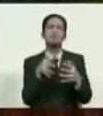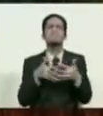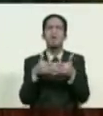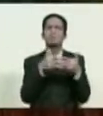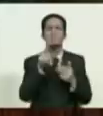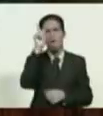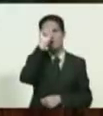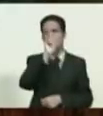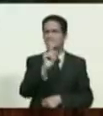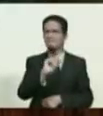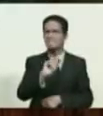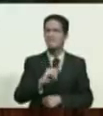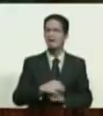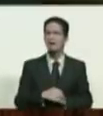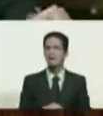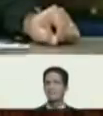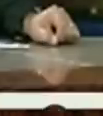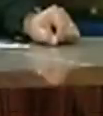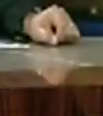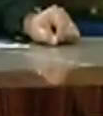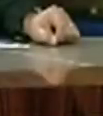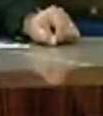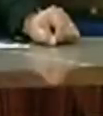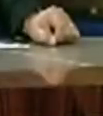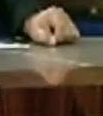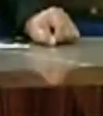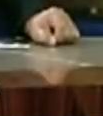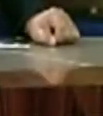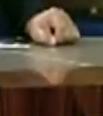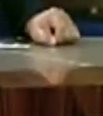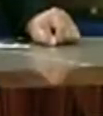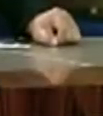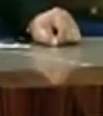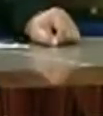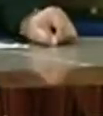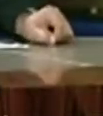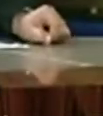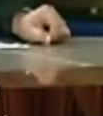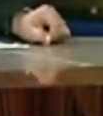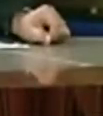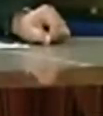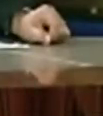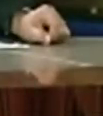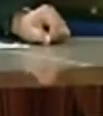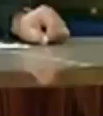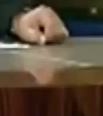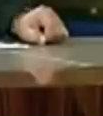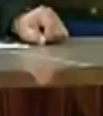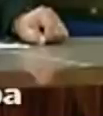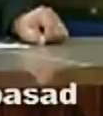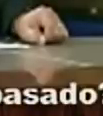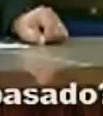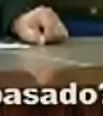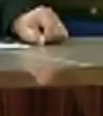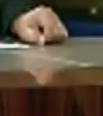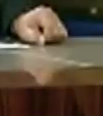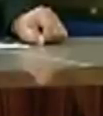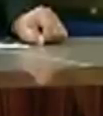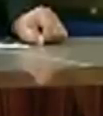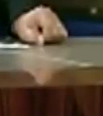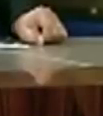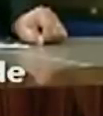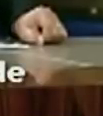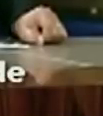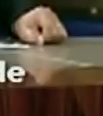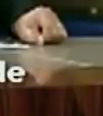pasado? Está usted mal informado. ¿Usted cree que el gobierno de Estados Unidos se sorprendió de lo que ocurrió el sábado pasado? ¿Que